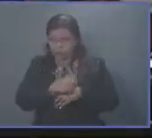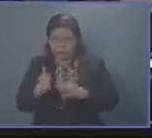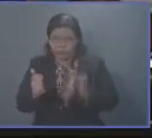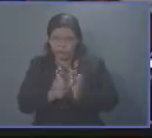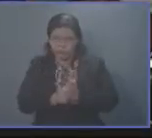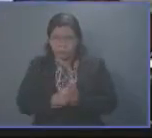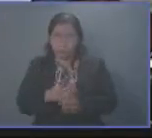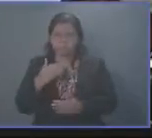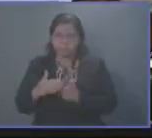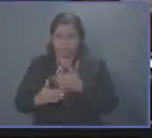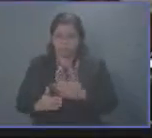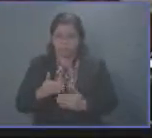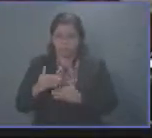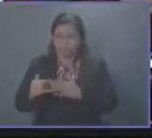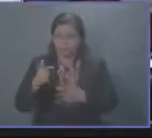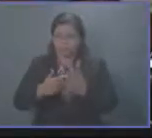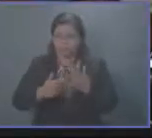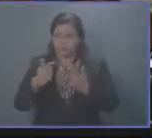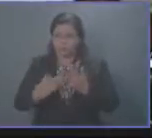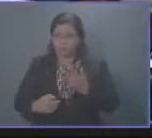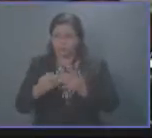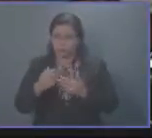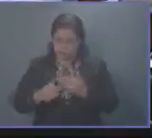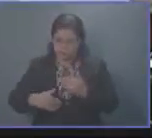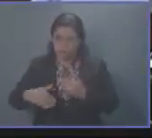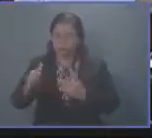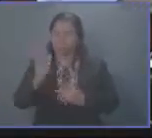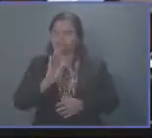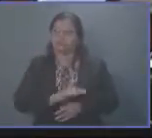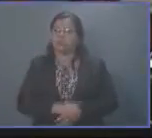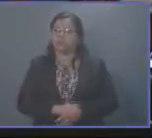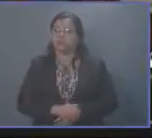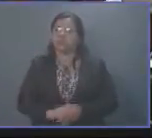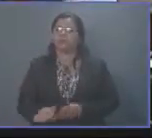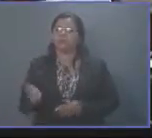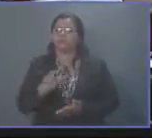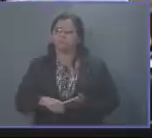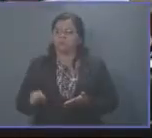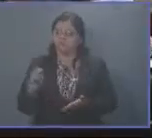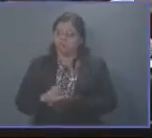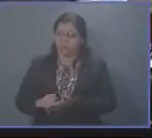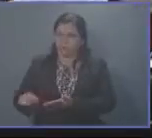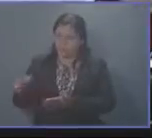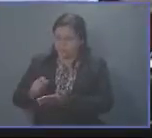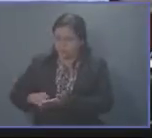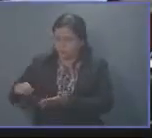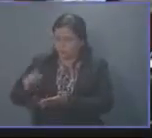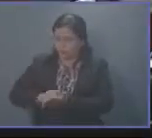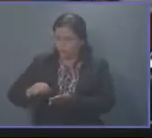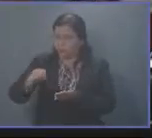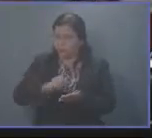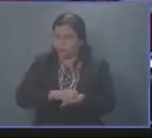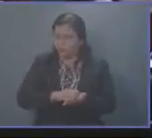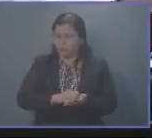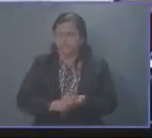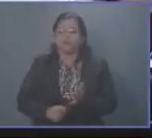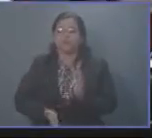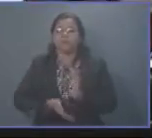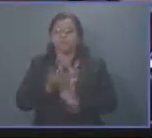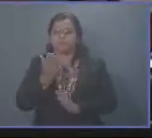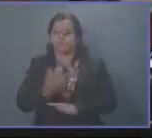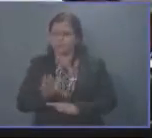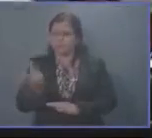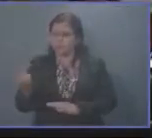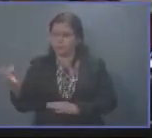legislativo para los efectos legales pertinentes y tiene la firma de la mayoría de